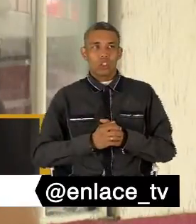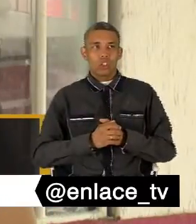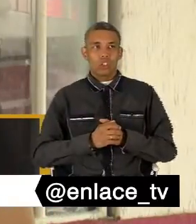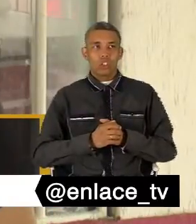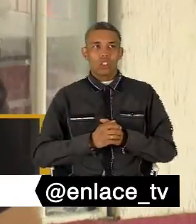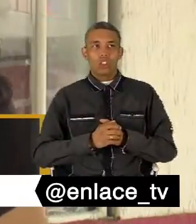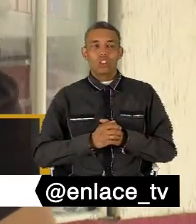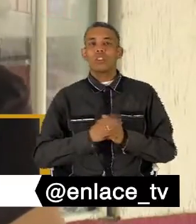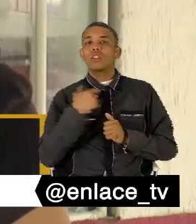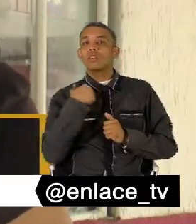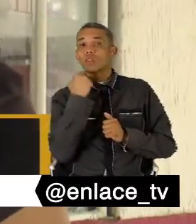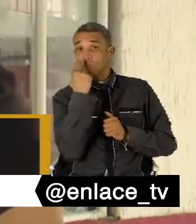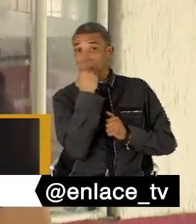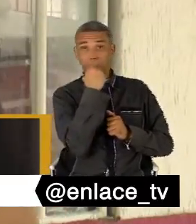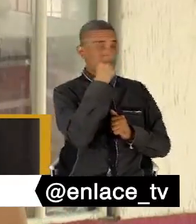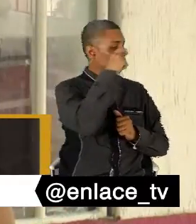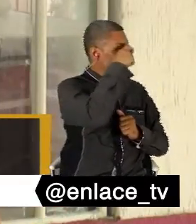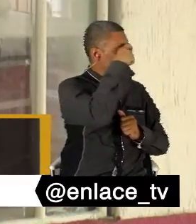tiene tapados los huequitos nasales,